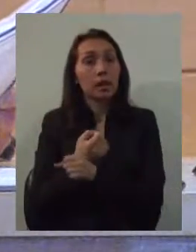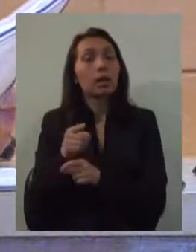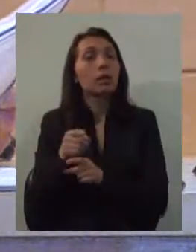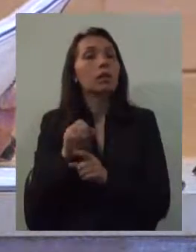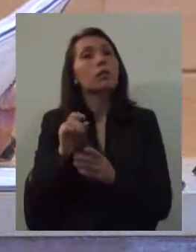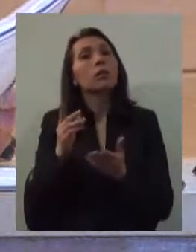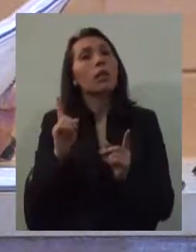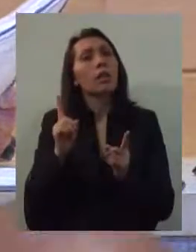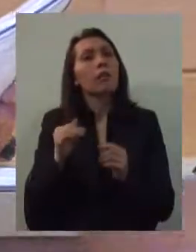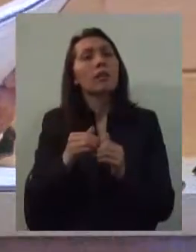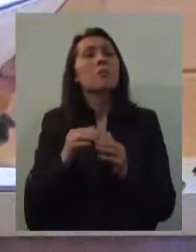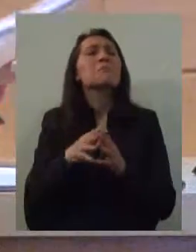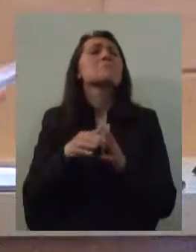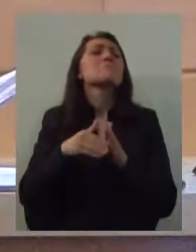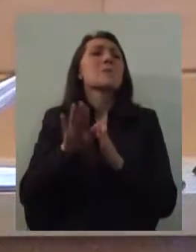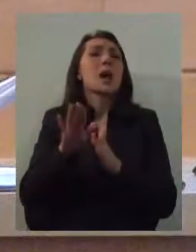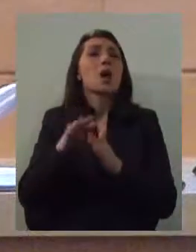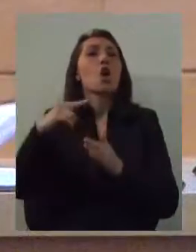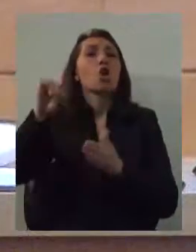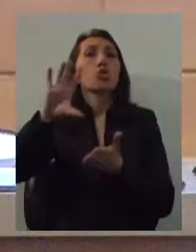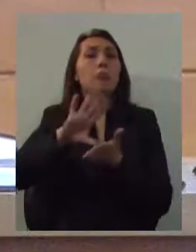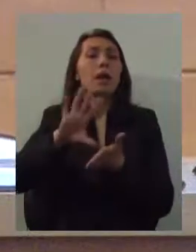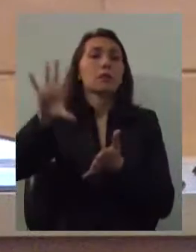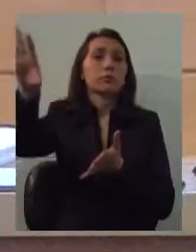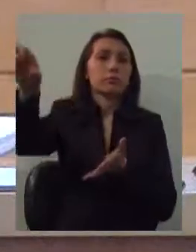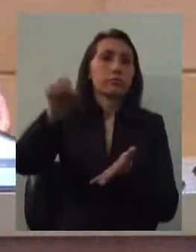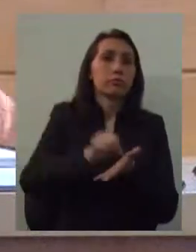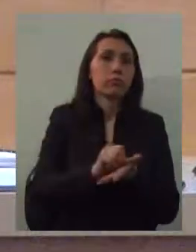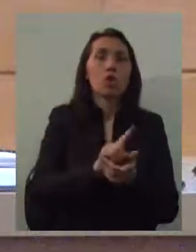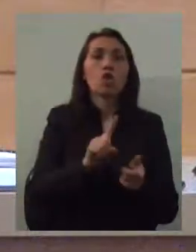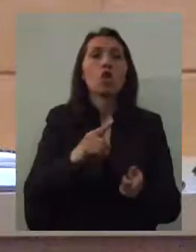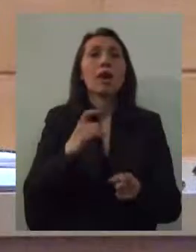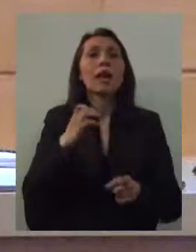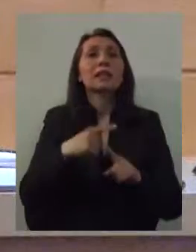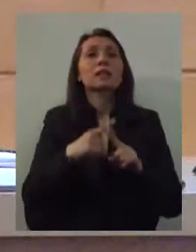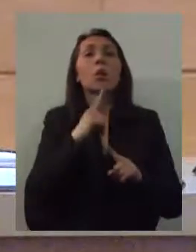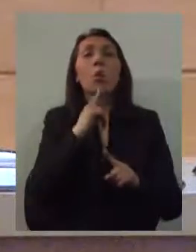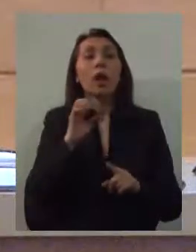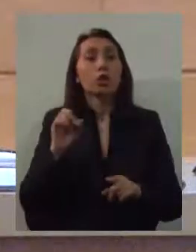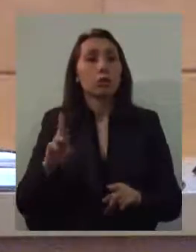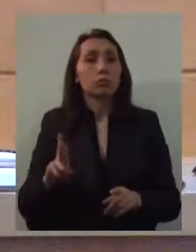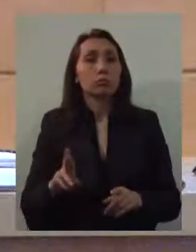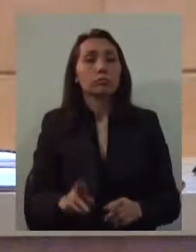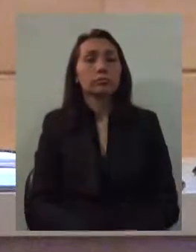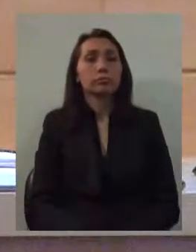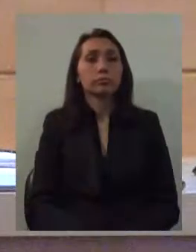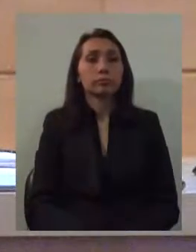es una extradición y no un exequatur. Entonces,